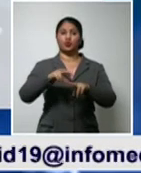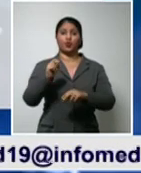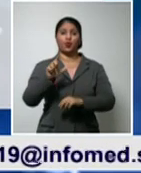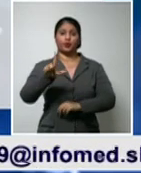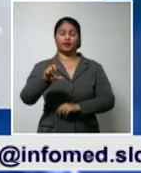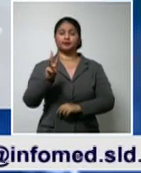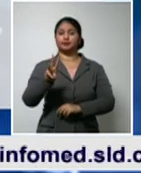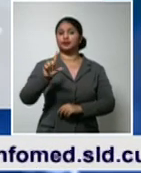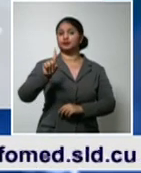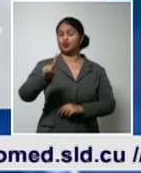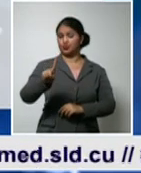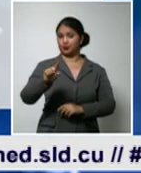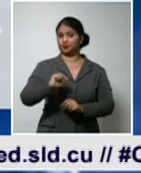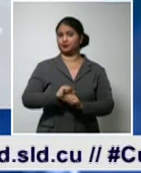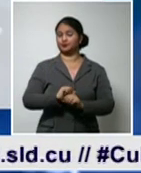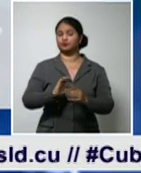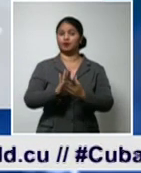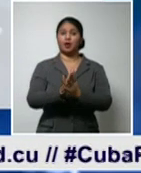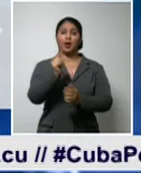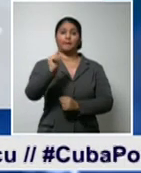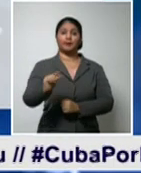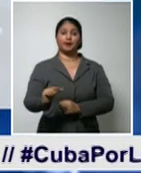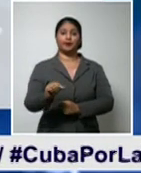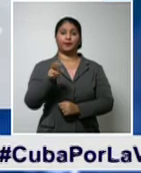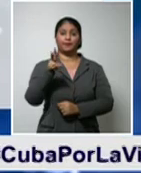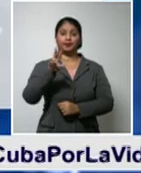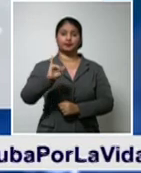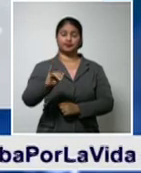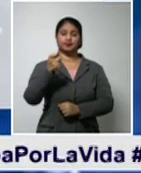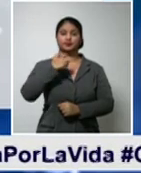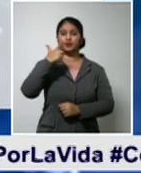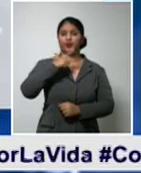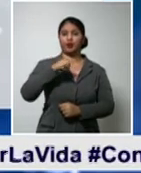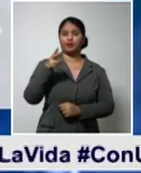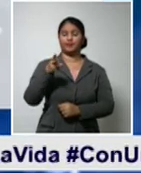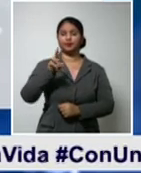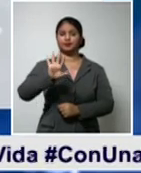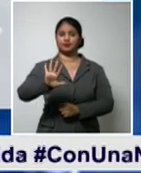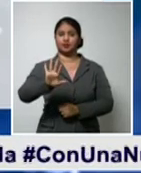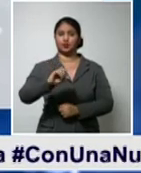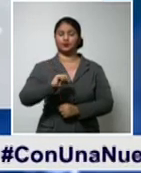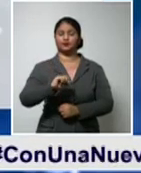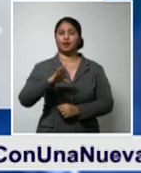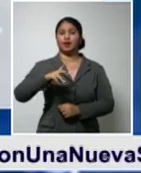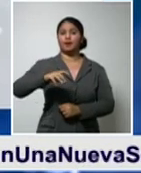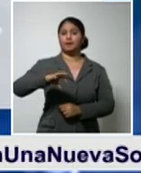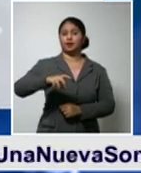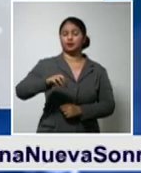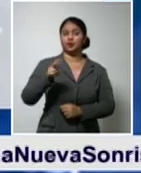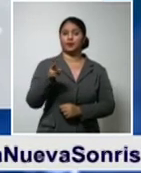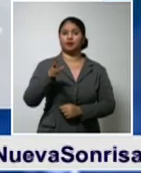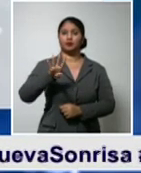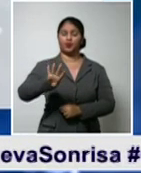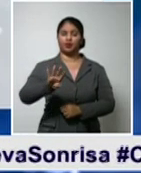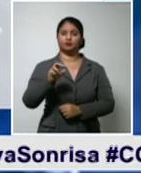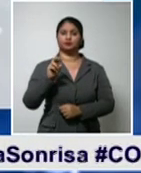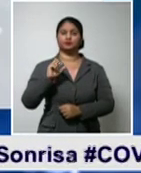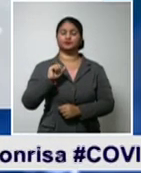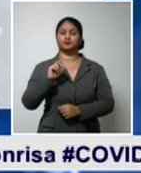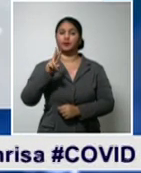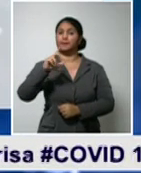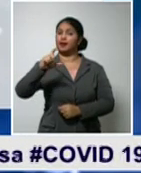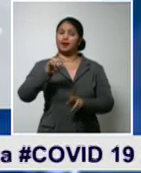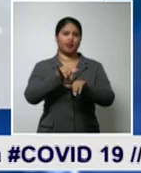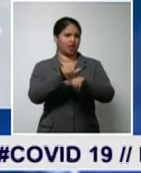31, Mayabeque 26, Ciego de Ávila 25, Pinar del Río 24, igual que Villa